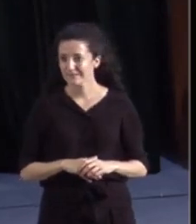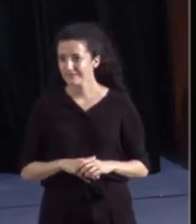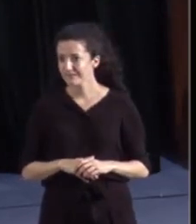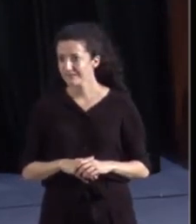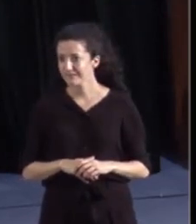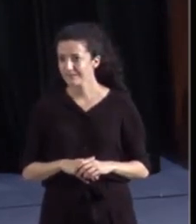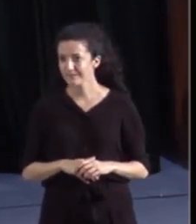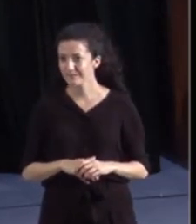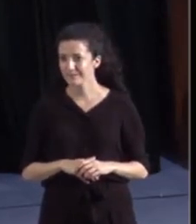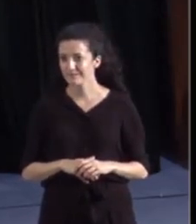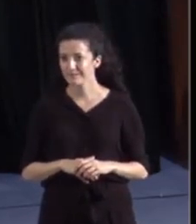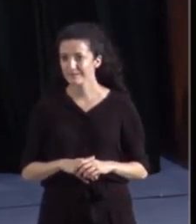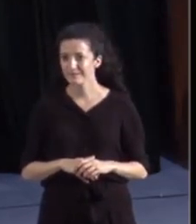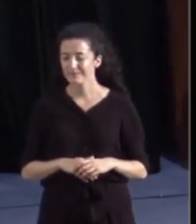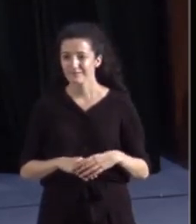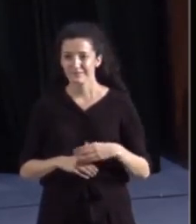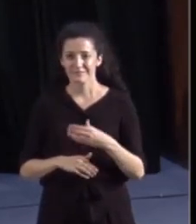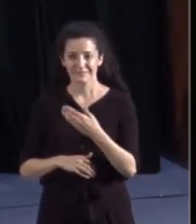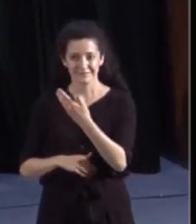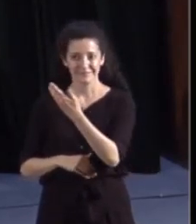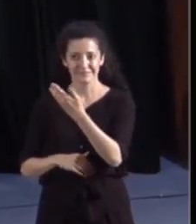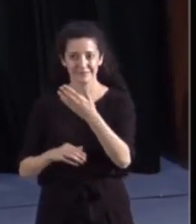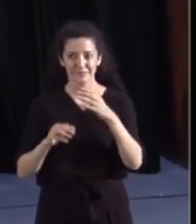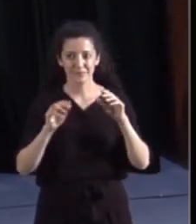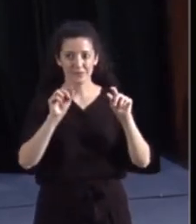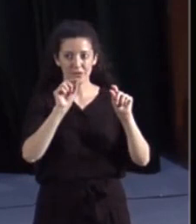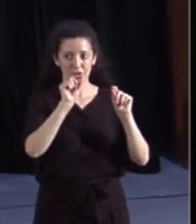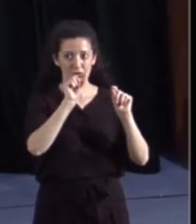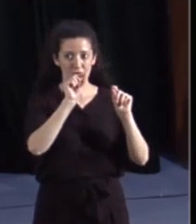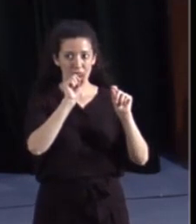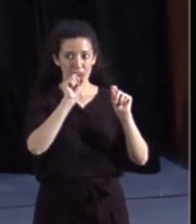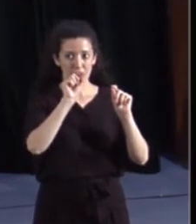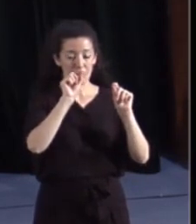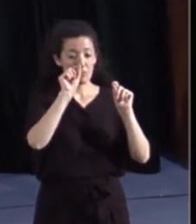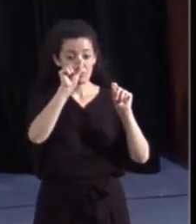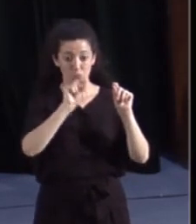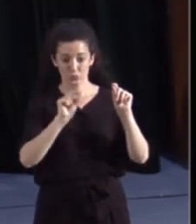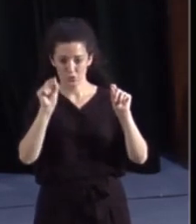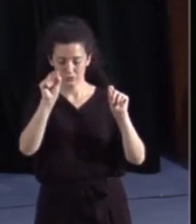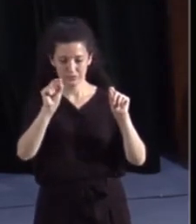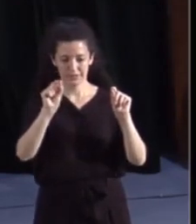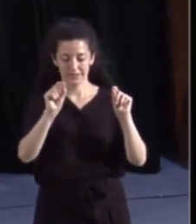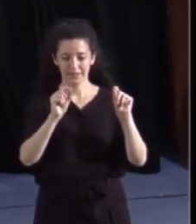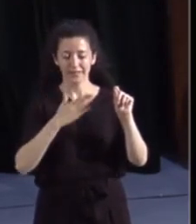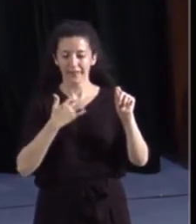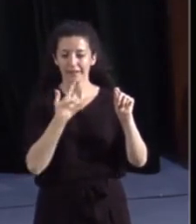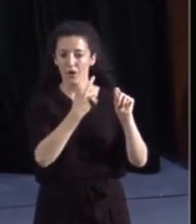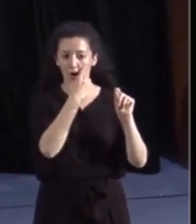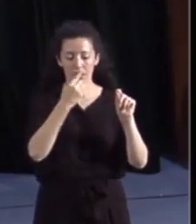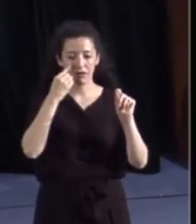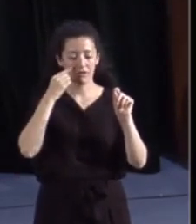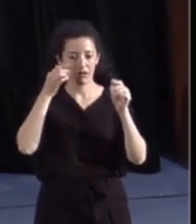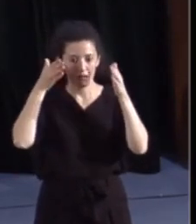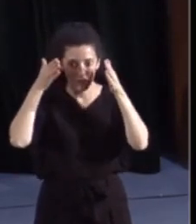ejemplos de cómo son los datos que graban, y los puntos significan los puntos donde se fija la mirada. Cuando más grande es